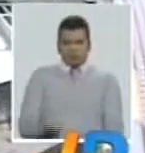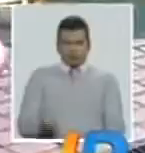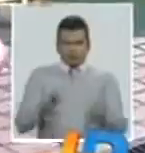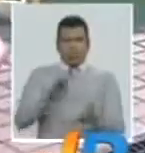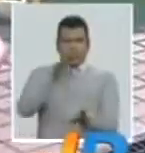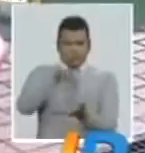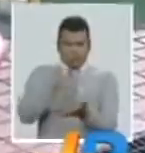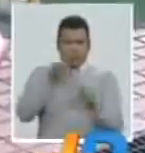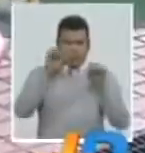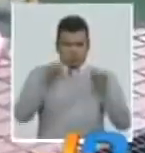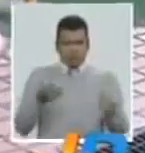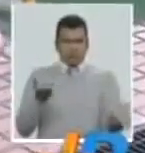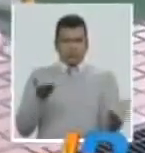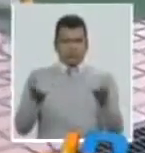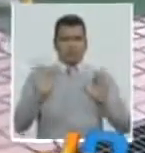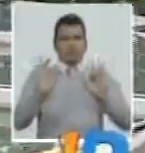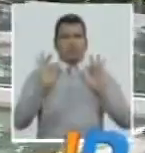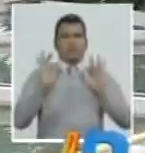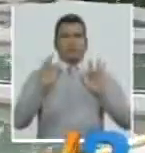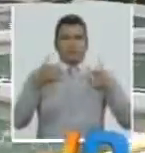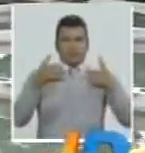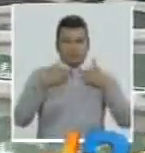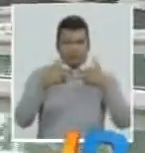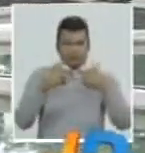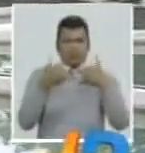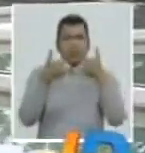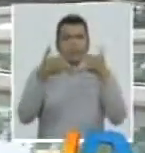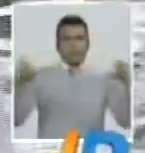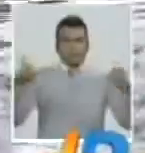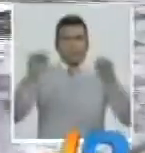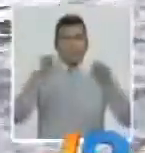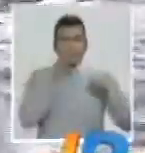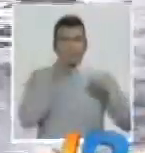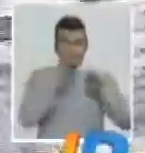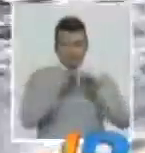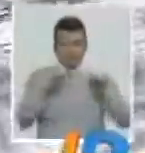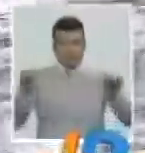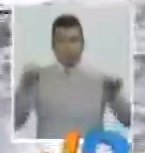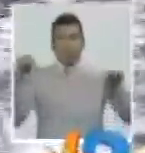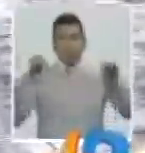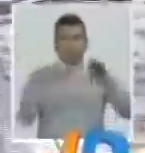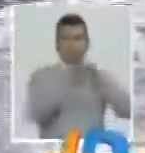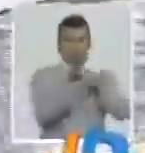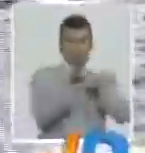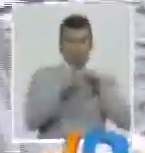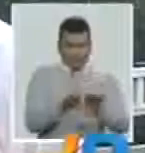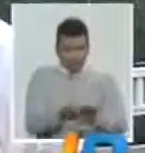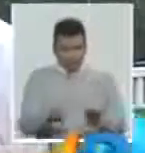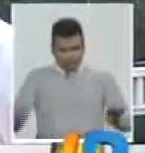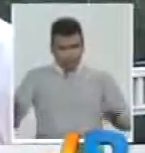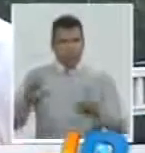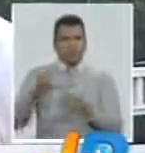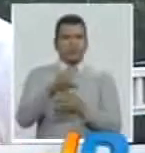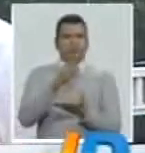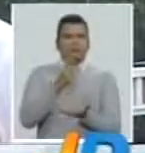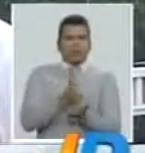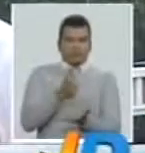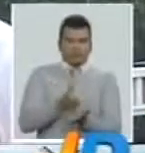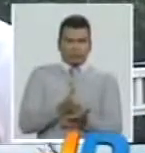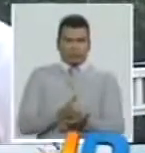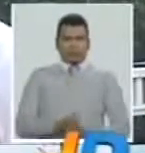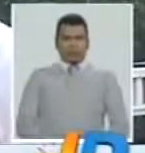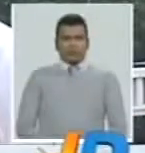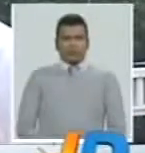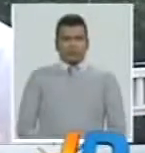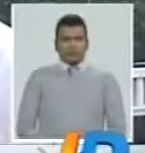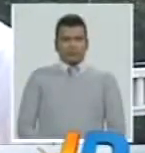planta para optimizar la red de fluido eléctrico que permite el bombeo del líquido a la denominada red baja de la ciudad. El trabajo solamente comprende el